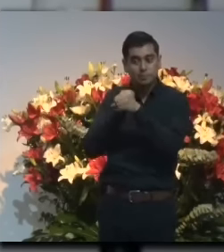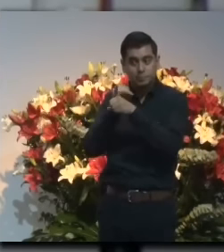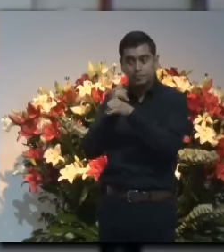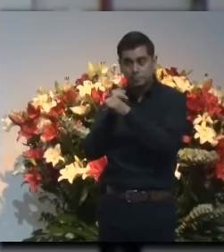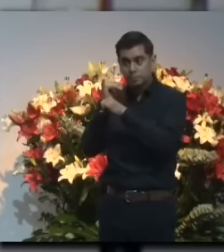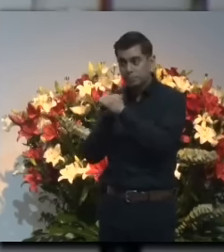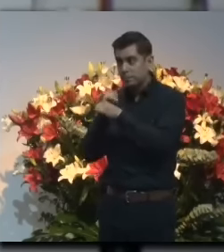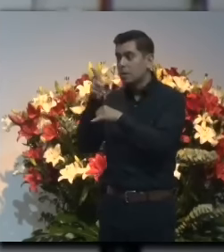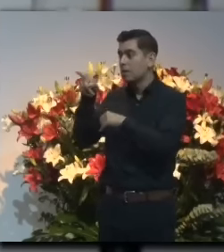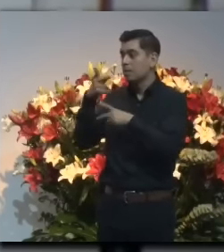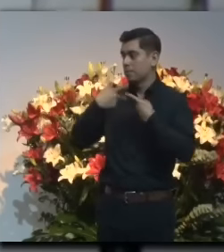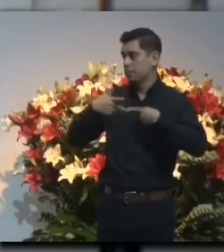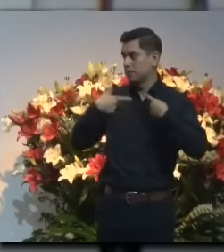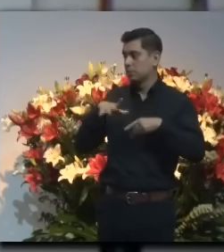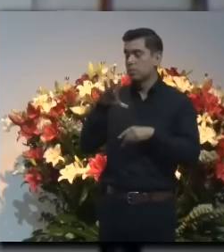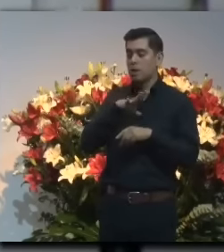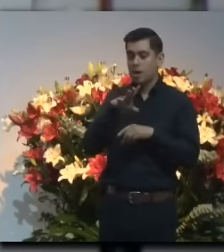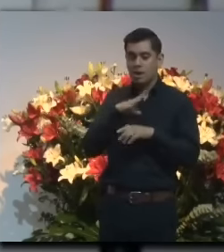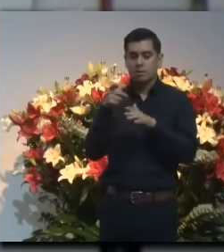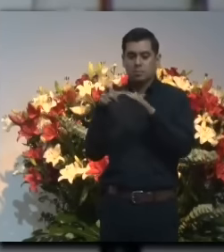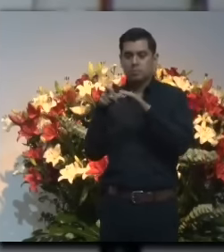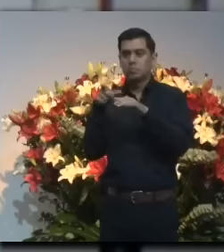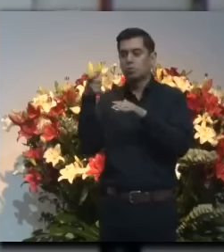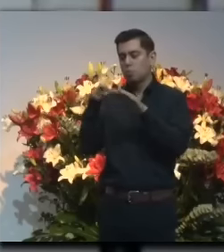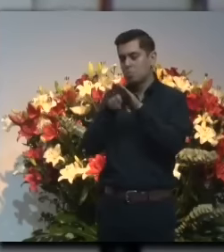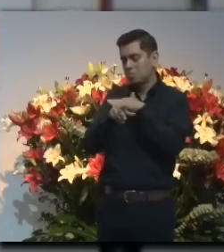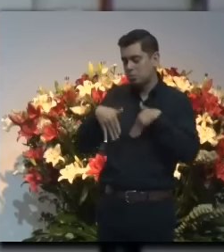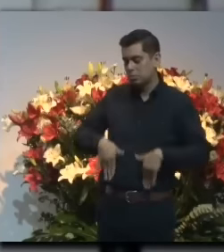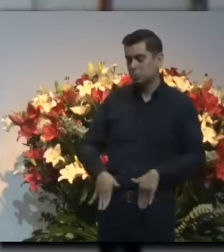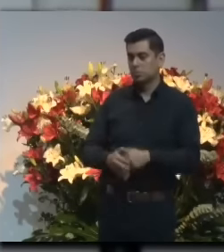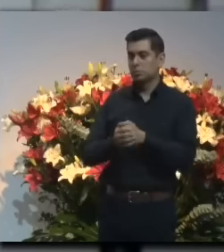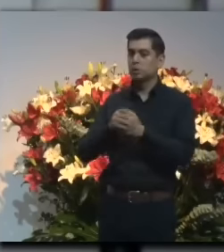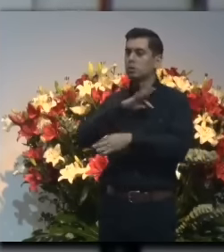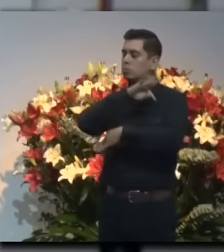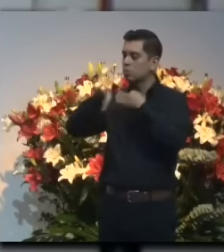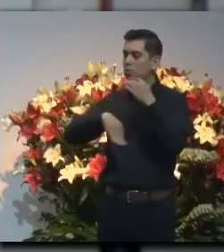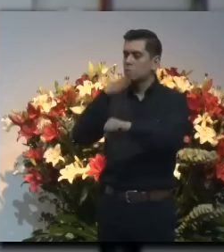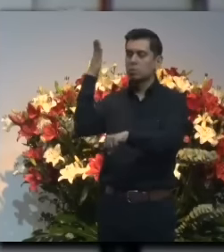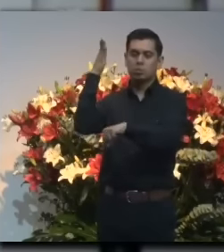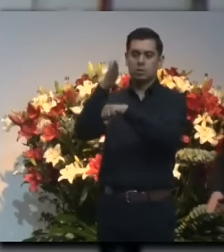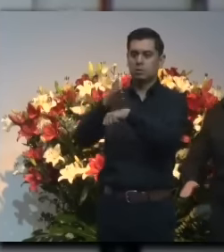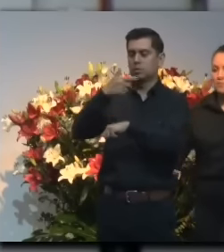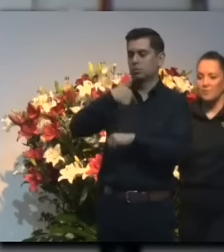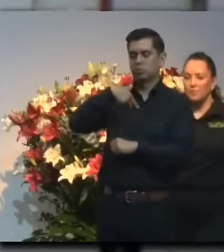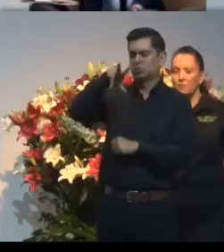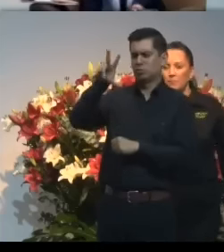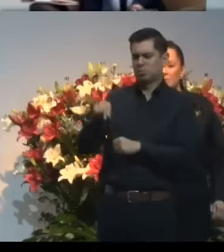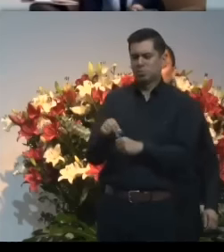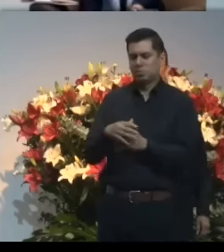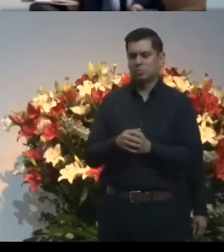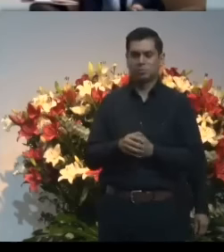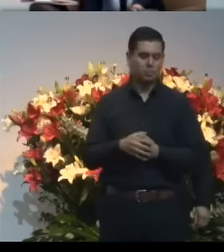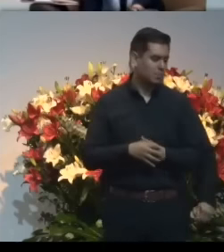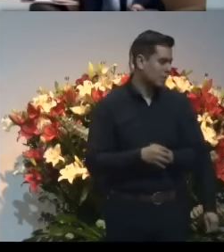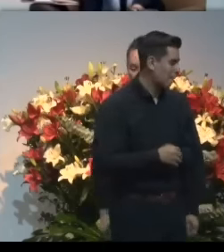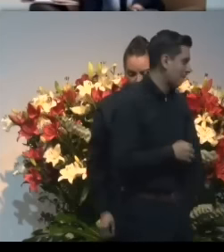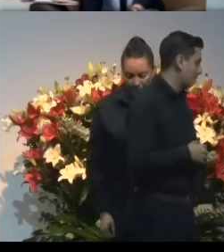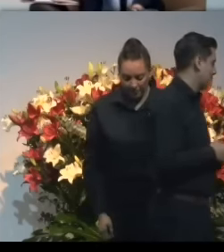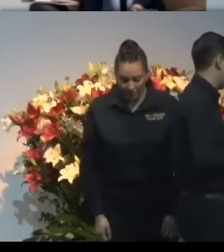ha cometido actos de corrupción, yo digo que lo investigue y lo castigue. Trátese de quien se trate. Yo no voy a meter las manos.